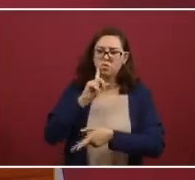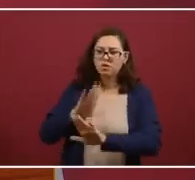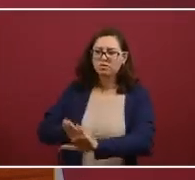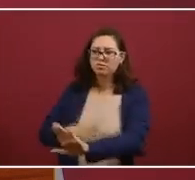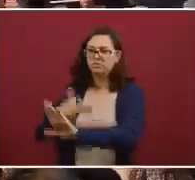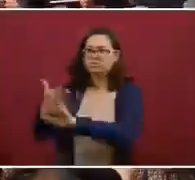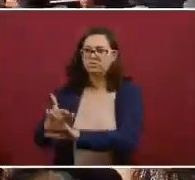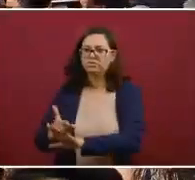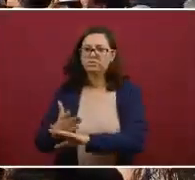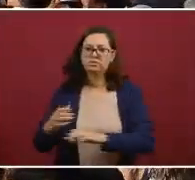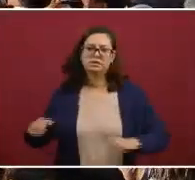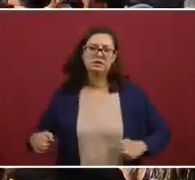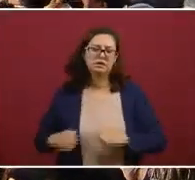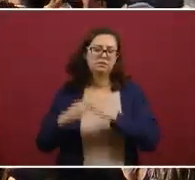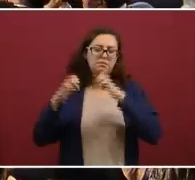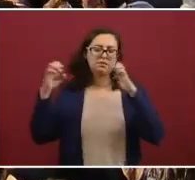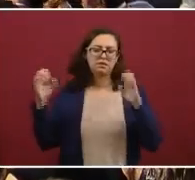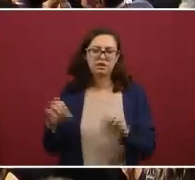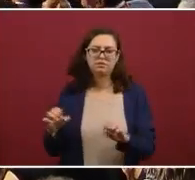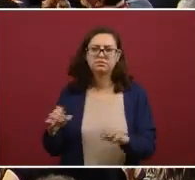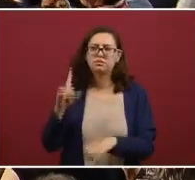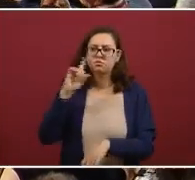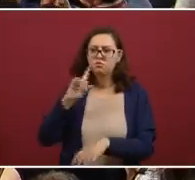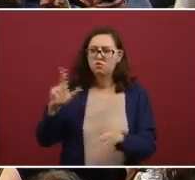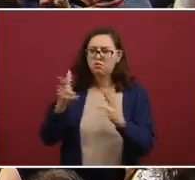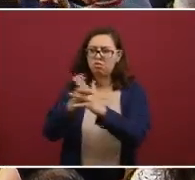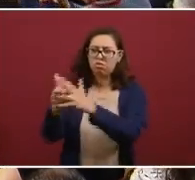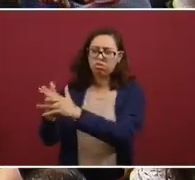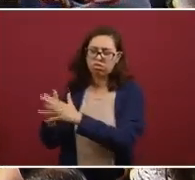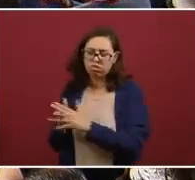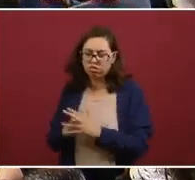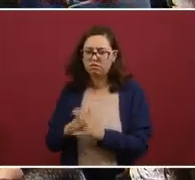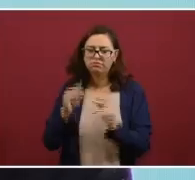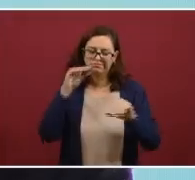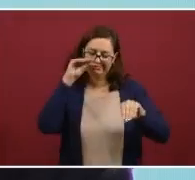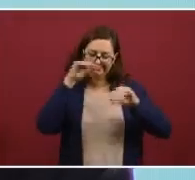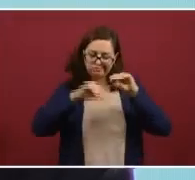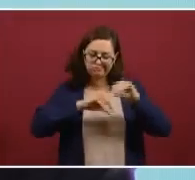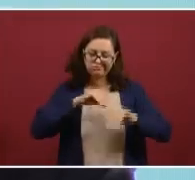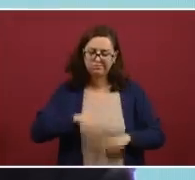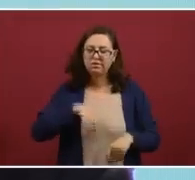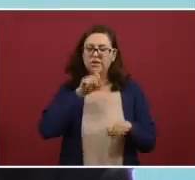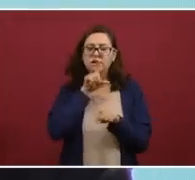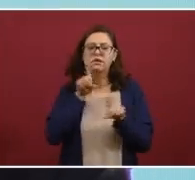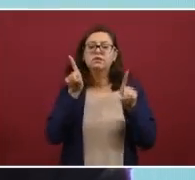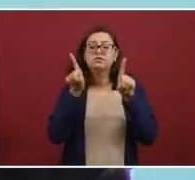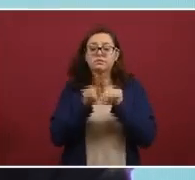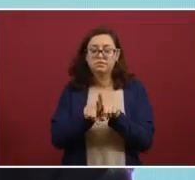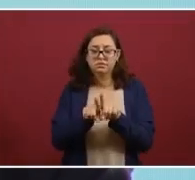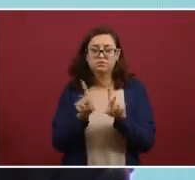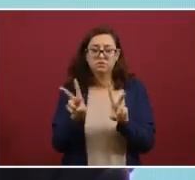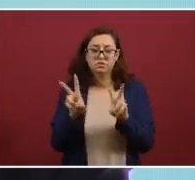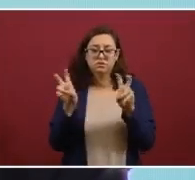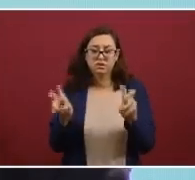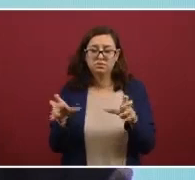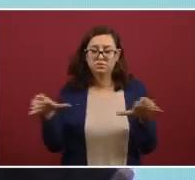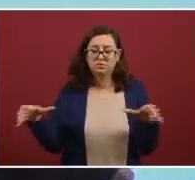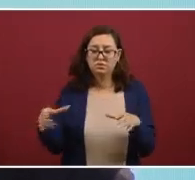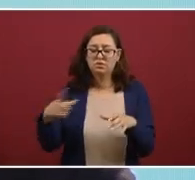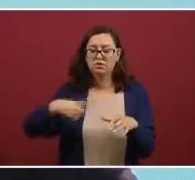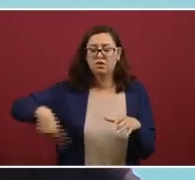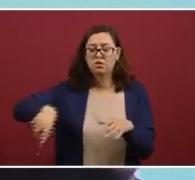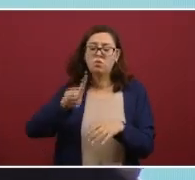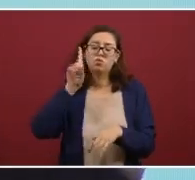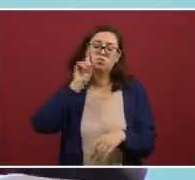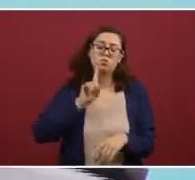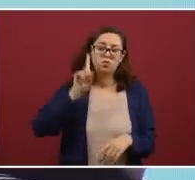y la alerta de violencia de género y el feminicidio. También pone énfasis en el movimiento de mujeres y las organizaciones